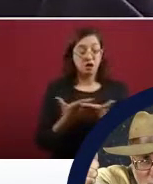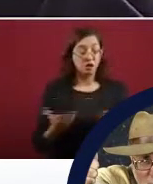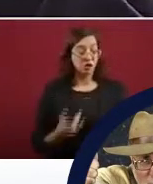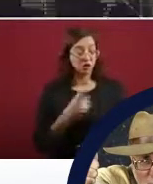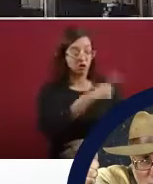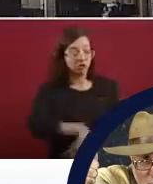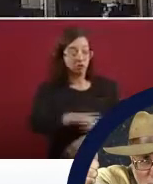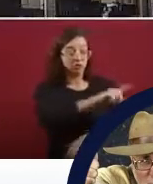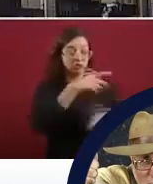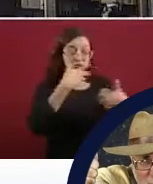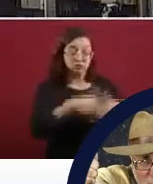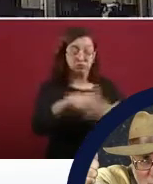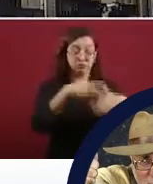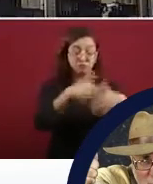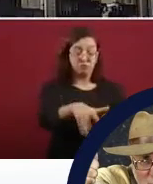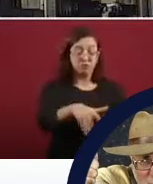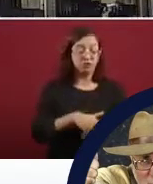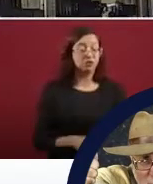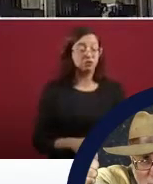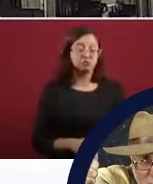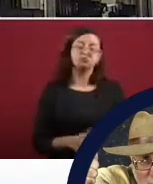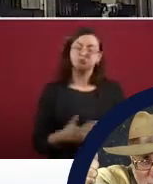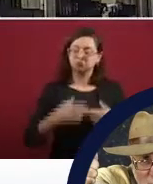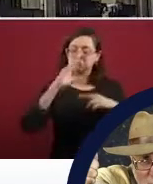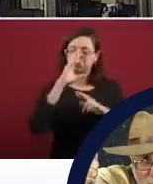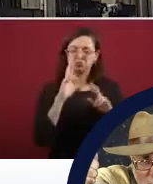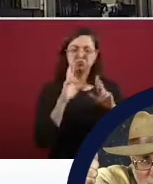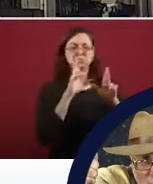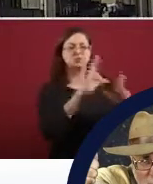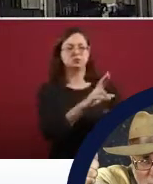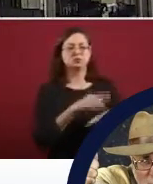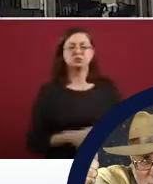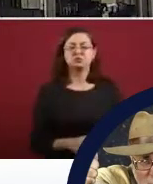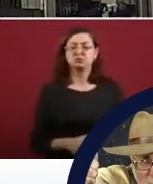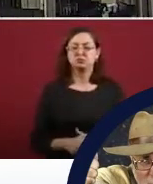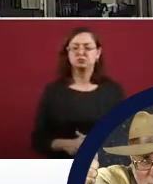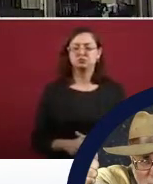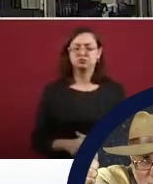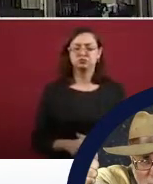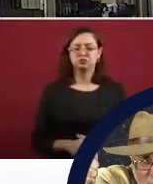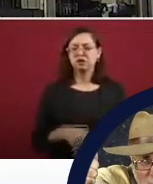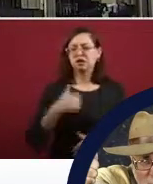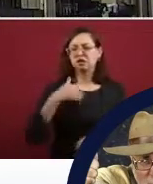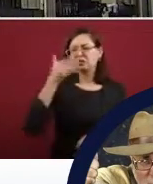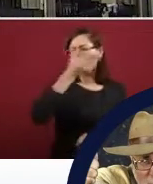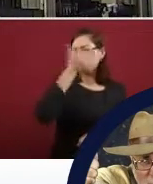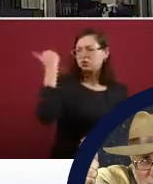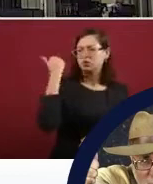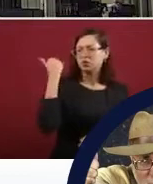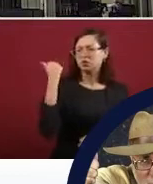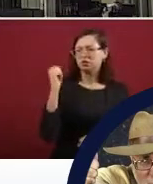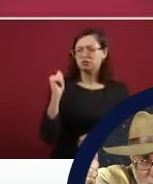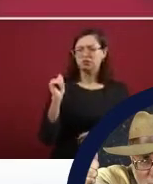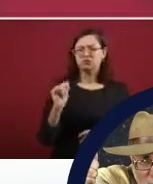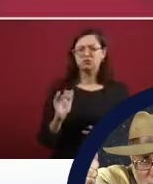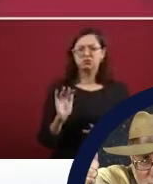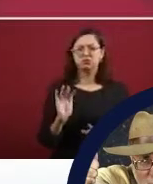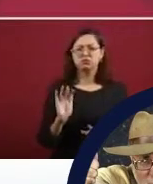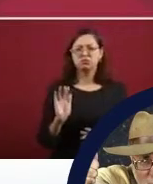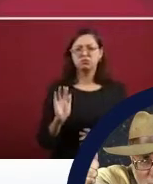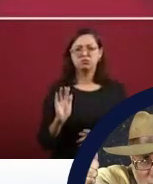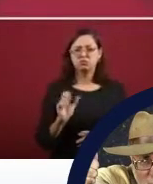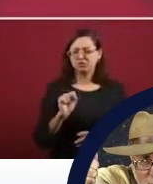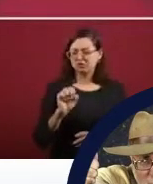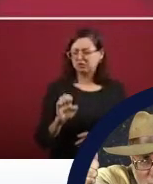el único enemigo de él, de la nación entera, se llama la violencia, ¿no? Y nosotros queremos caminar hacia allá y queremos que sea